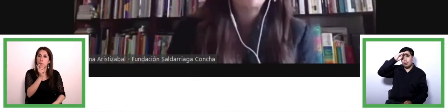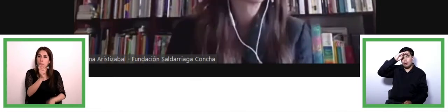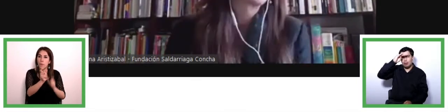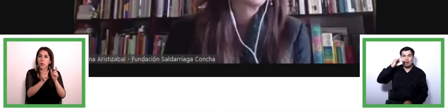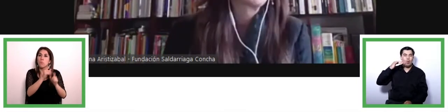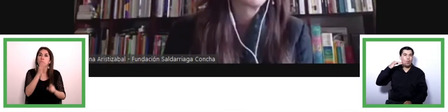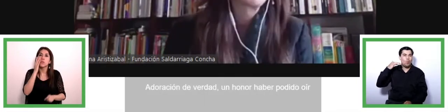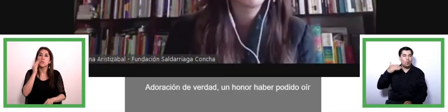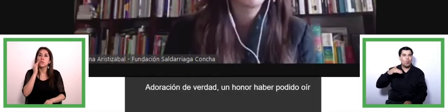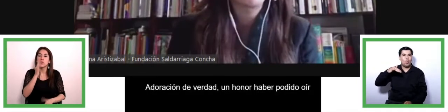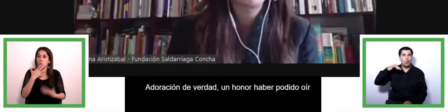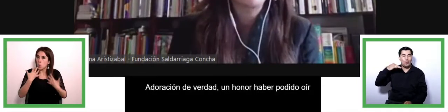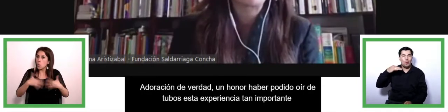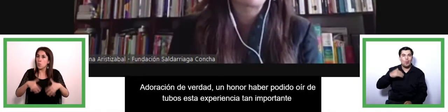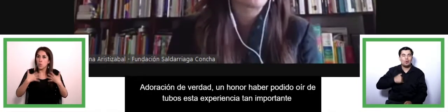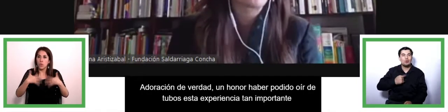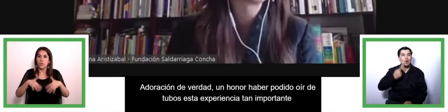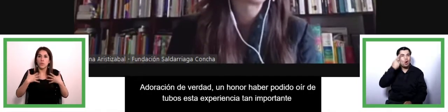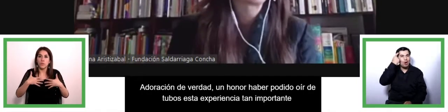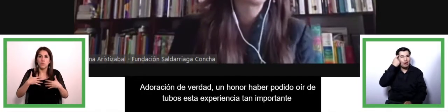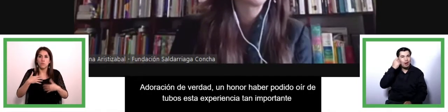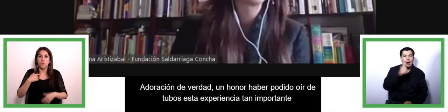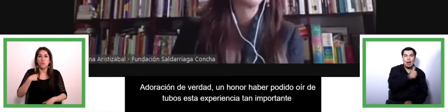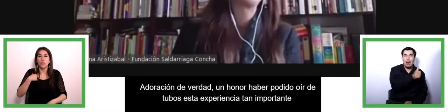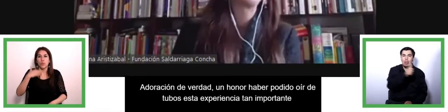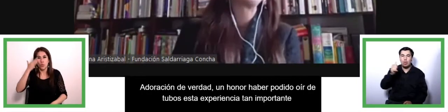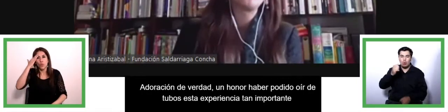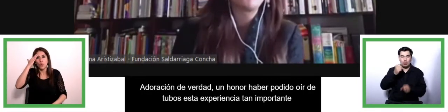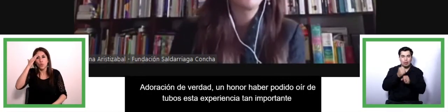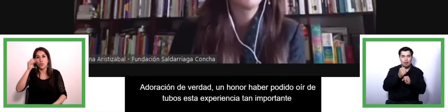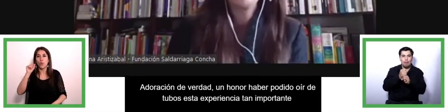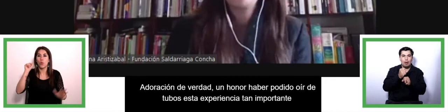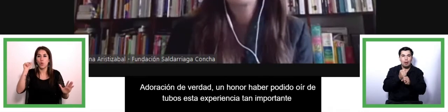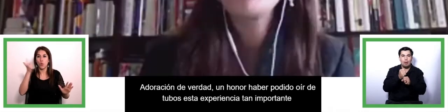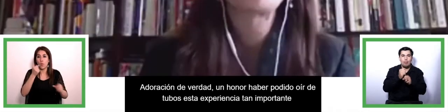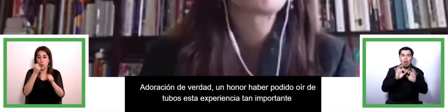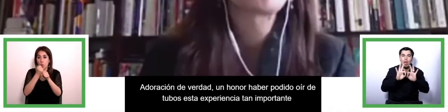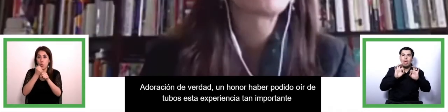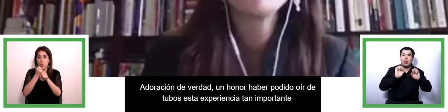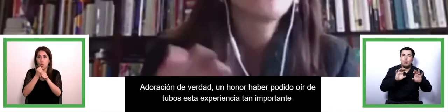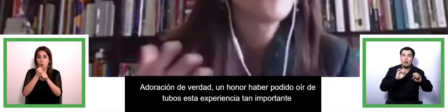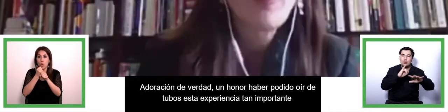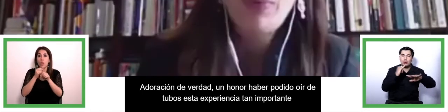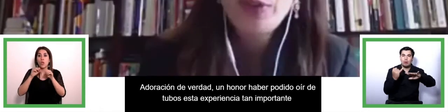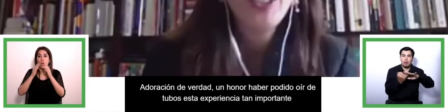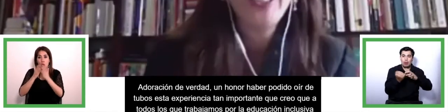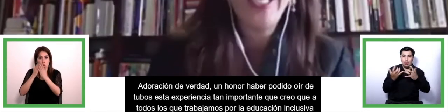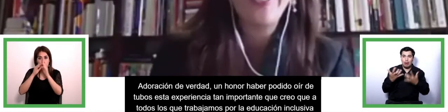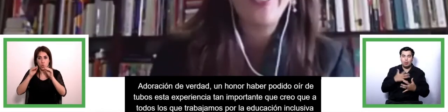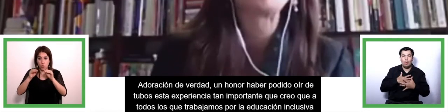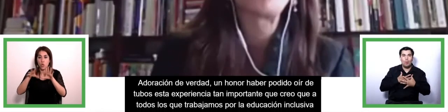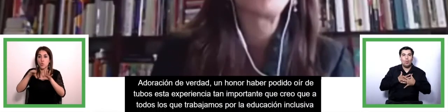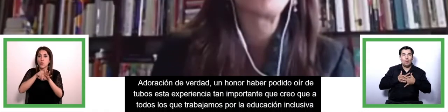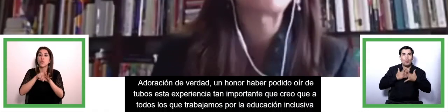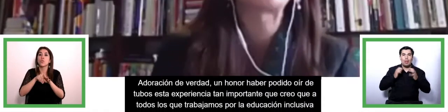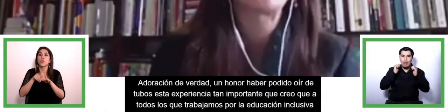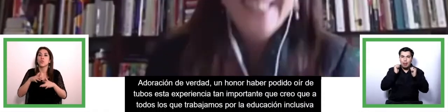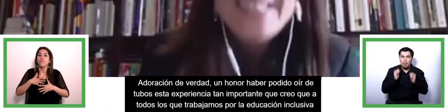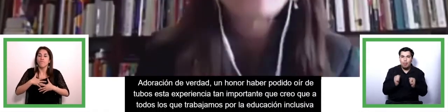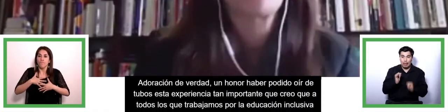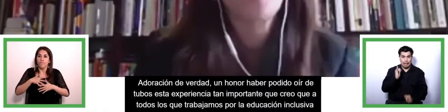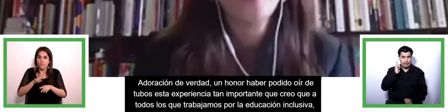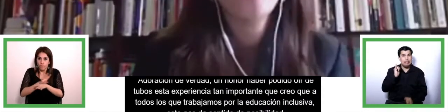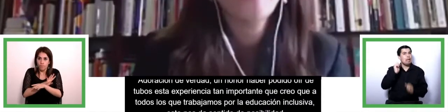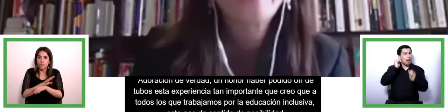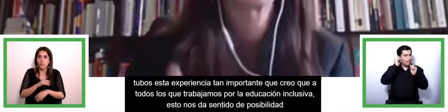a todos los que trabajamos por la educación inclusiva, esto nos da un sentido de posibilidad, nos muestra que sí